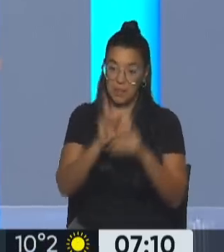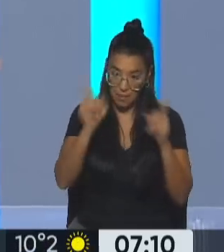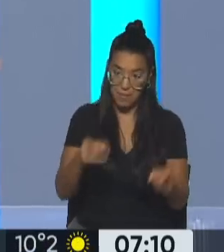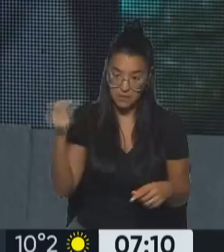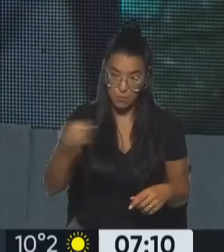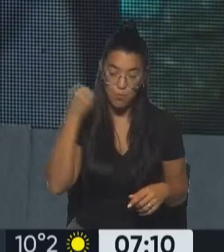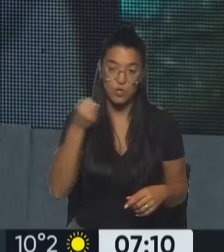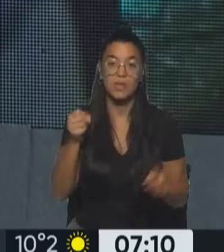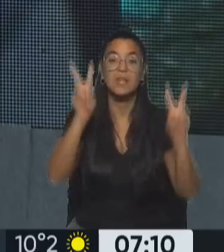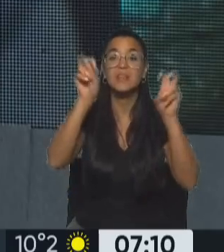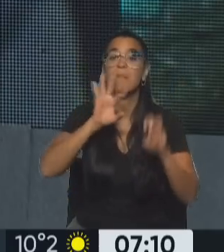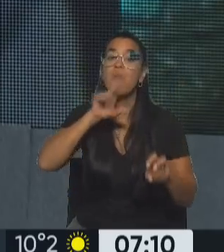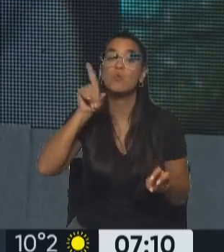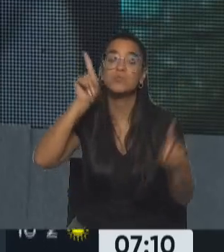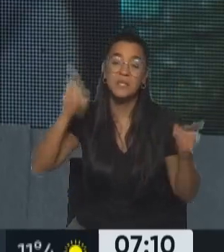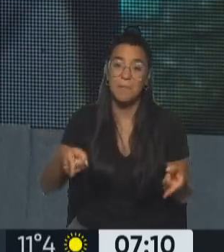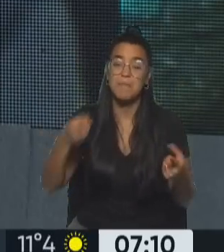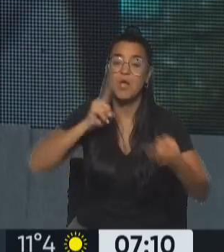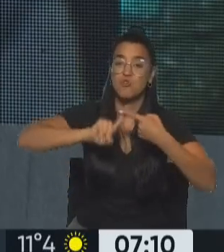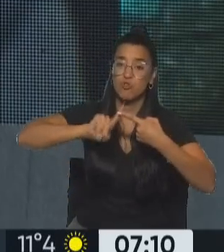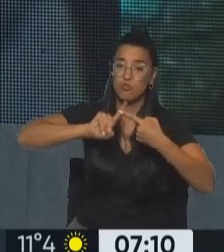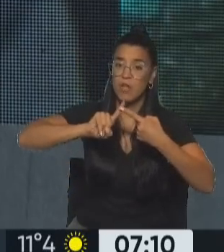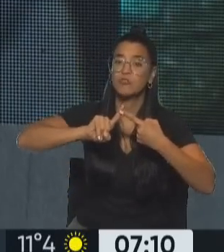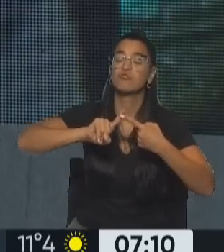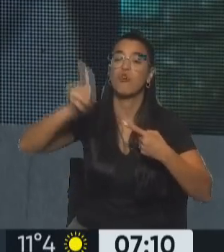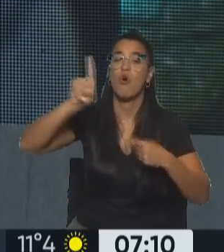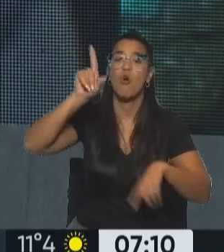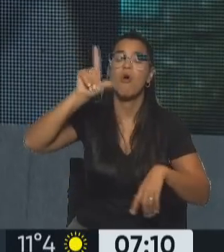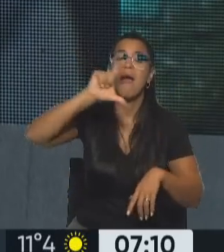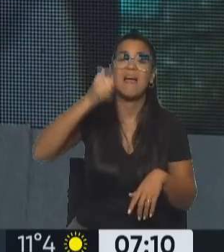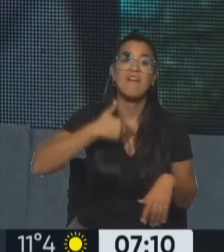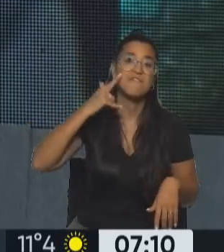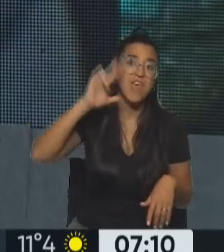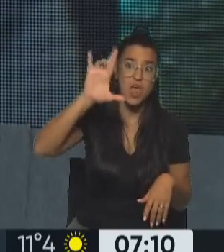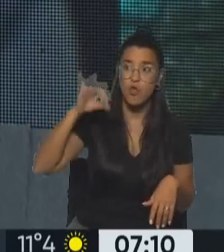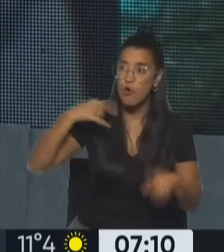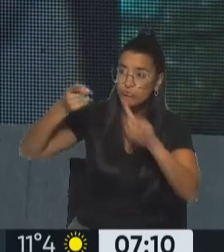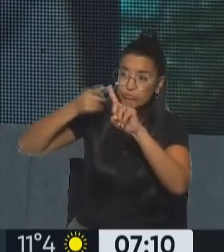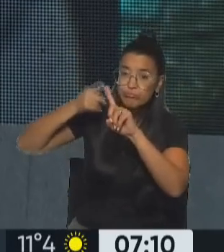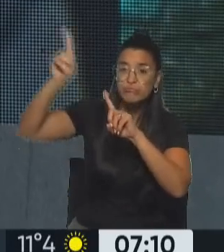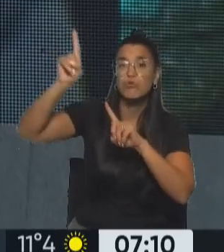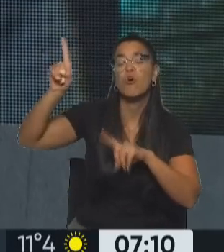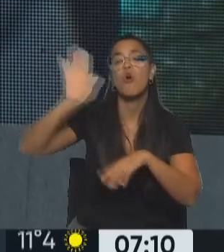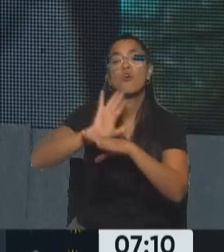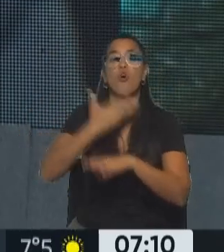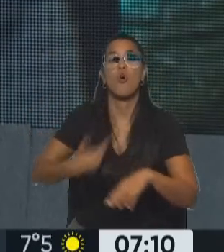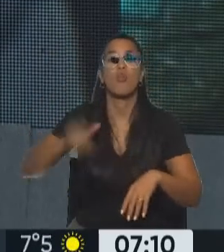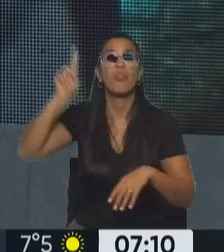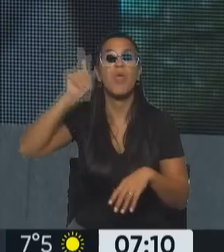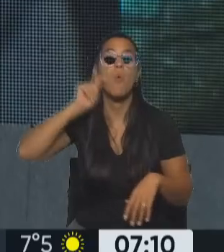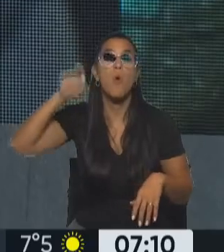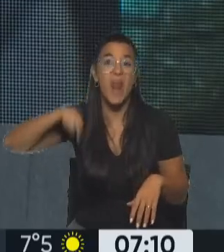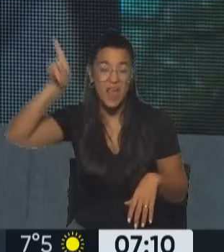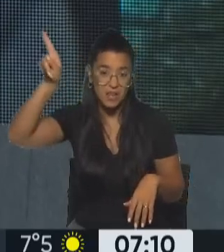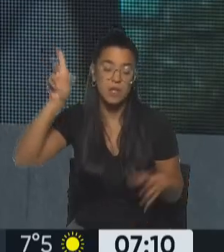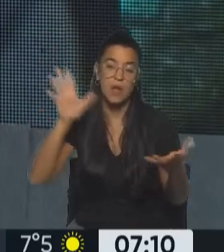sentido también con el tema Rusia también no una comunicación vía canciller cafiero allí en los Estados Unidos con el mandatario ucraniano no es un tema menor